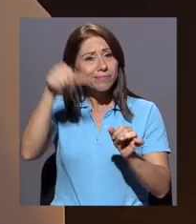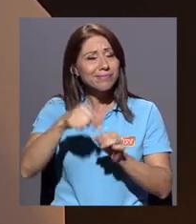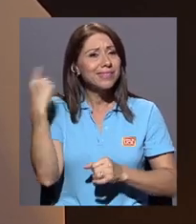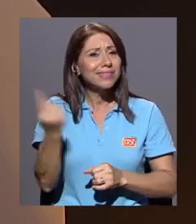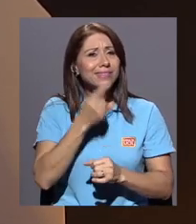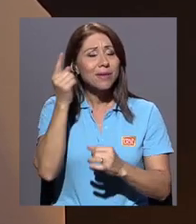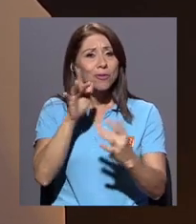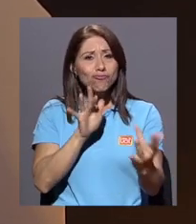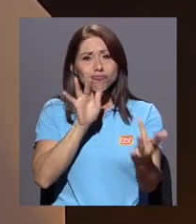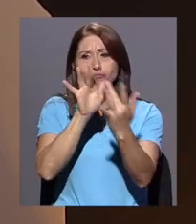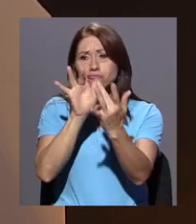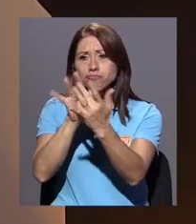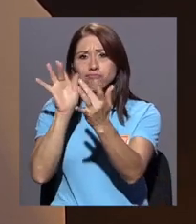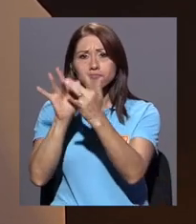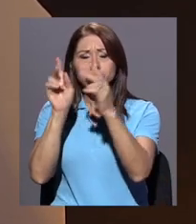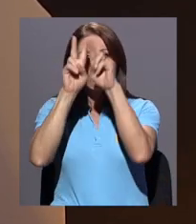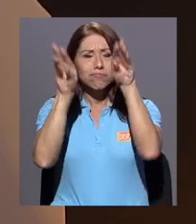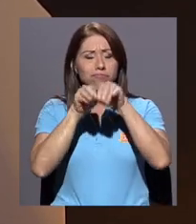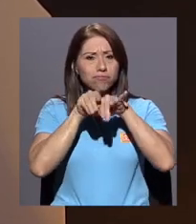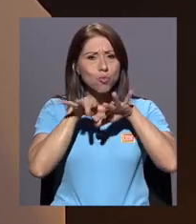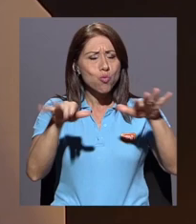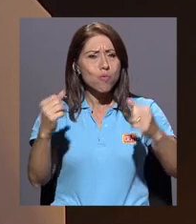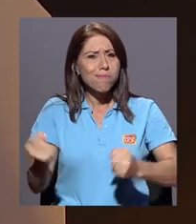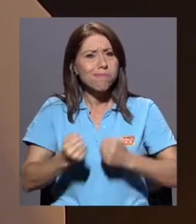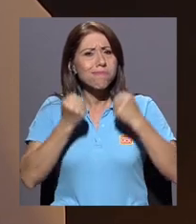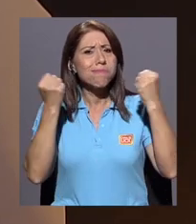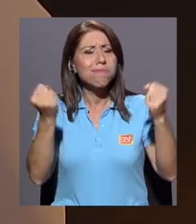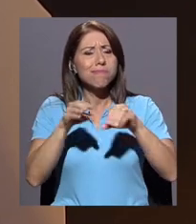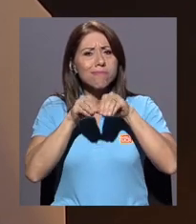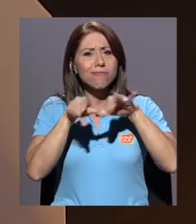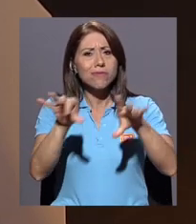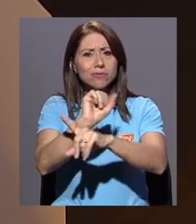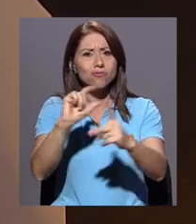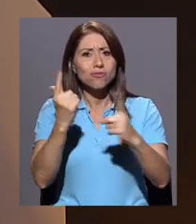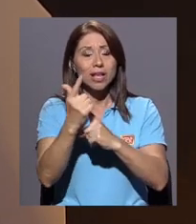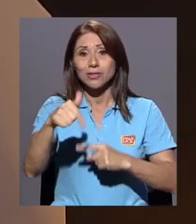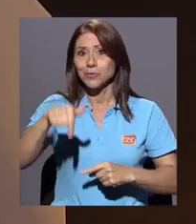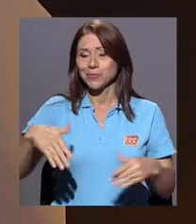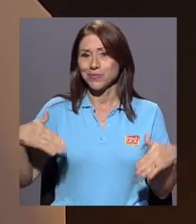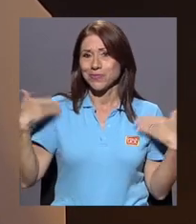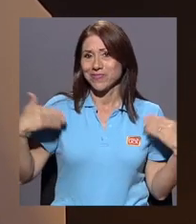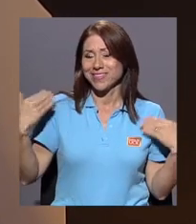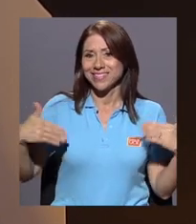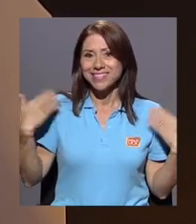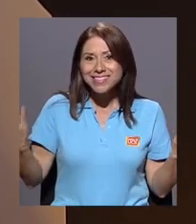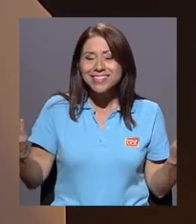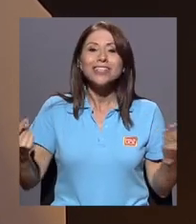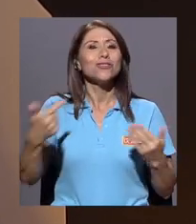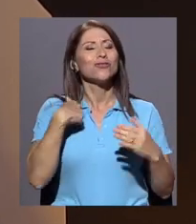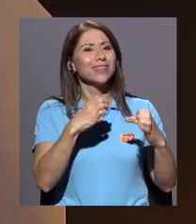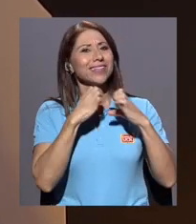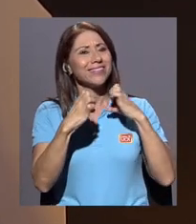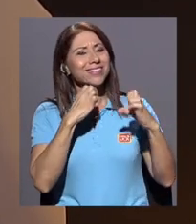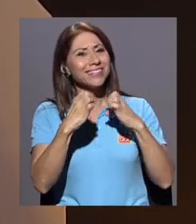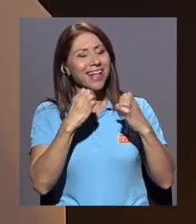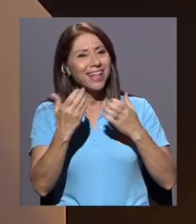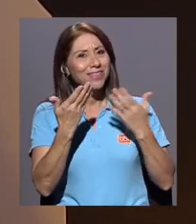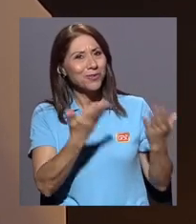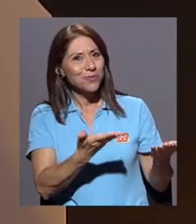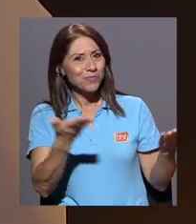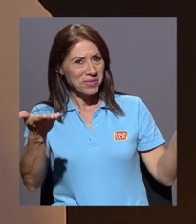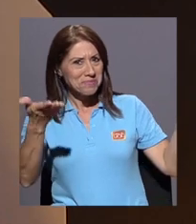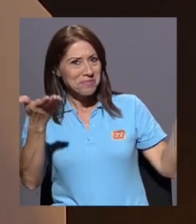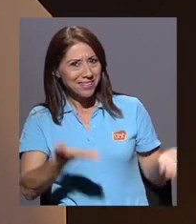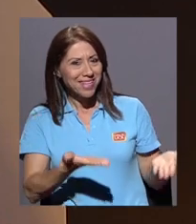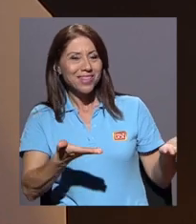siempre seguirnos en las plataformas potentísimas que tenemos en nuestras redes sociales. Hoy estoy muy feliz. Estoy entrevistando y